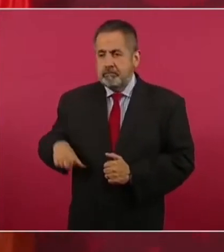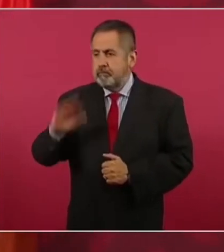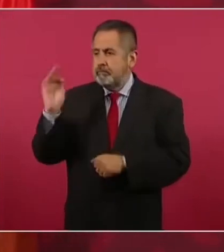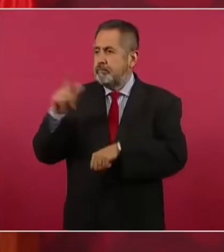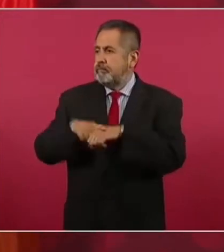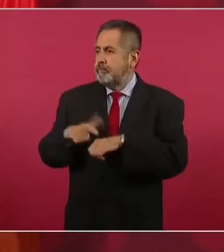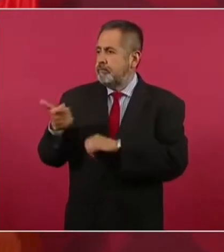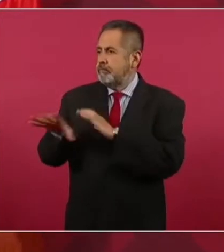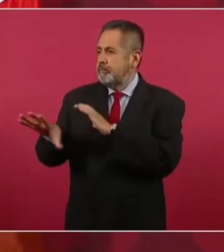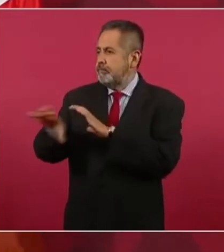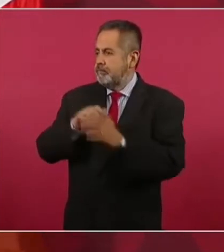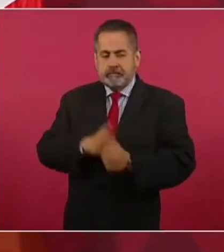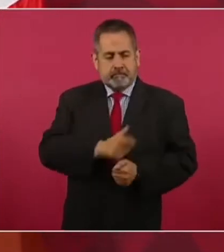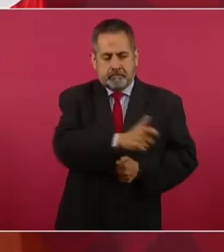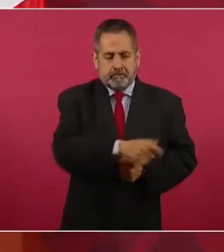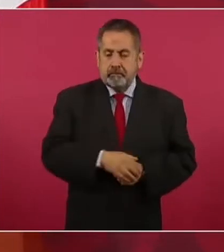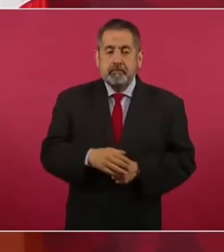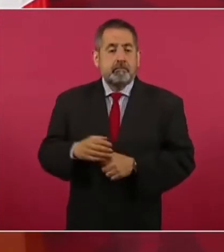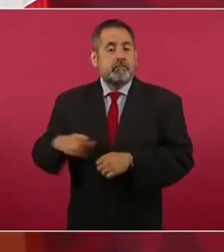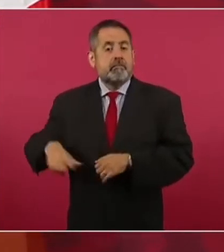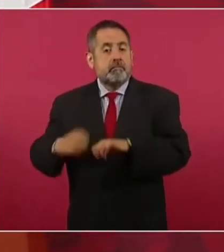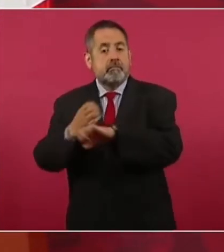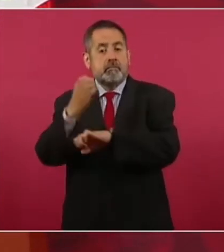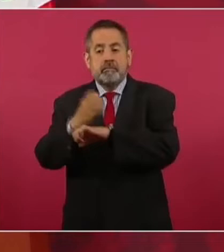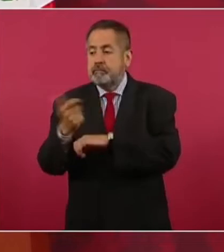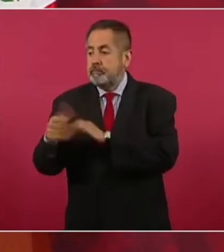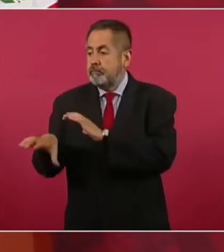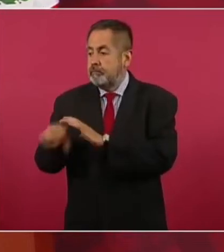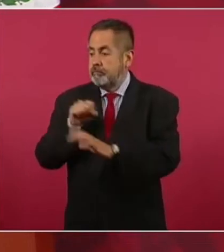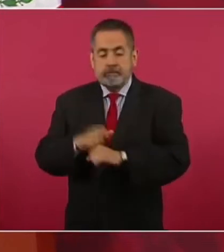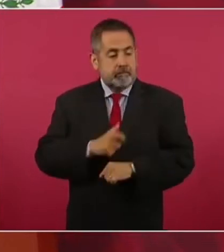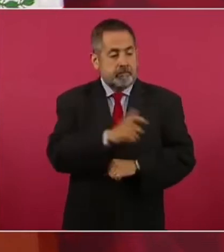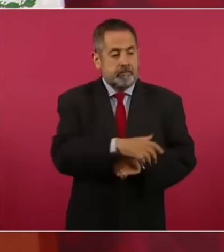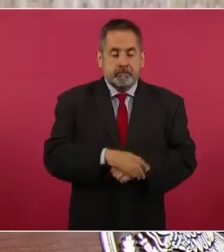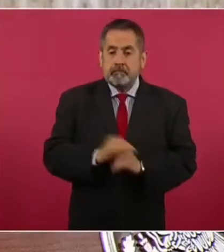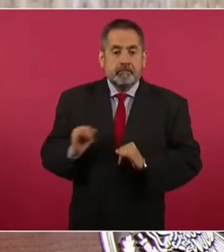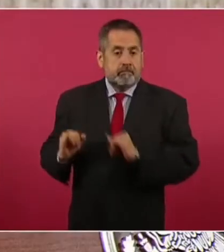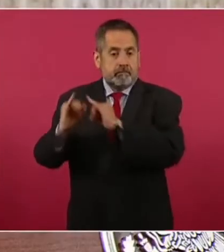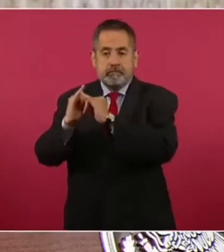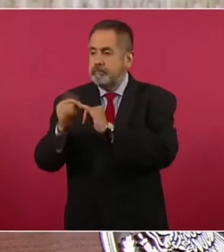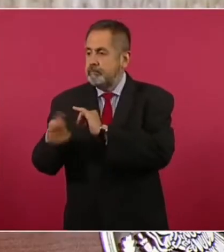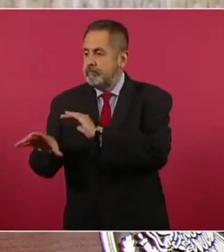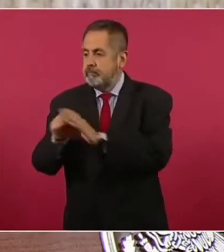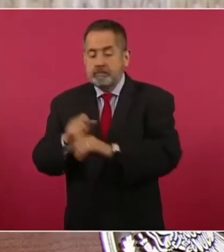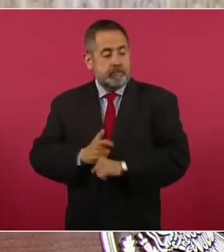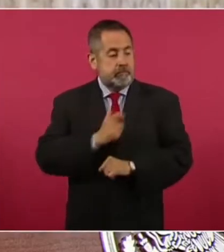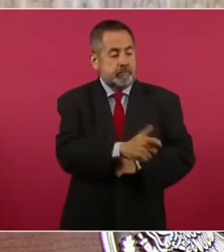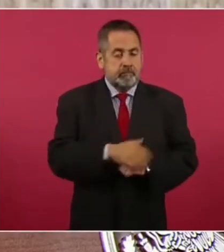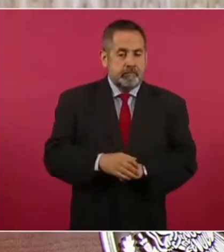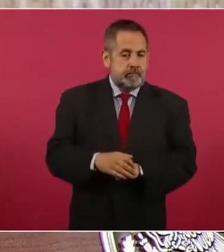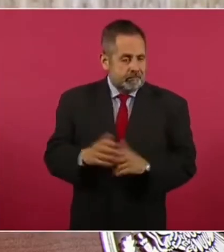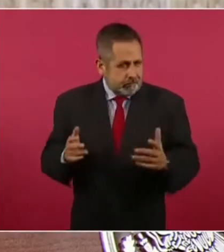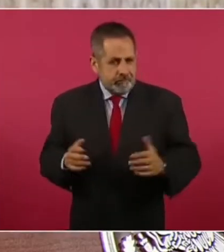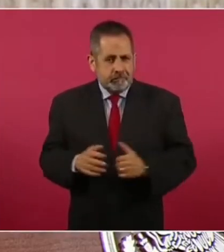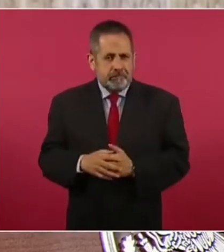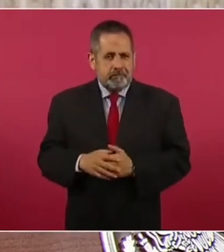federal, sacaban de los gobiernos estatales, sacaban de los organismos autónomos, todo lo que